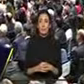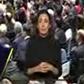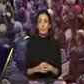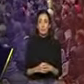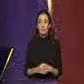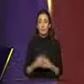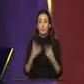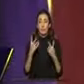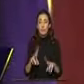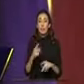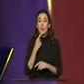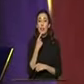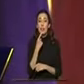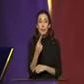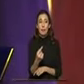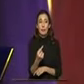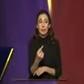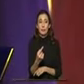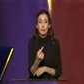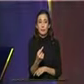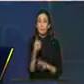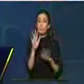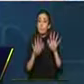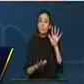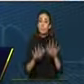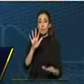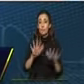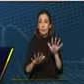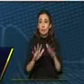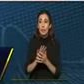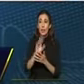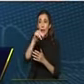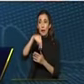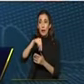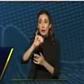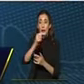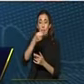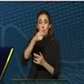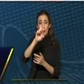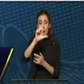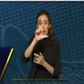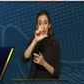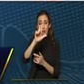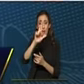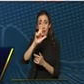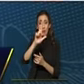Y decía también que tal vez Miguel Hernández